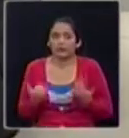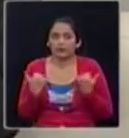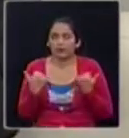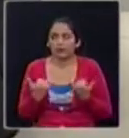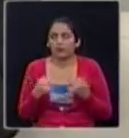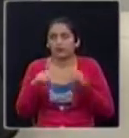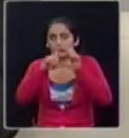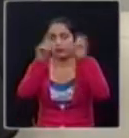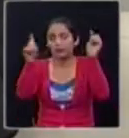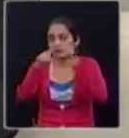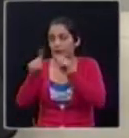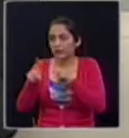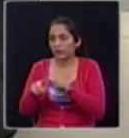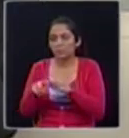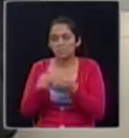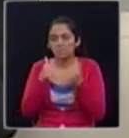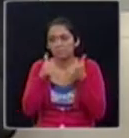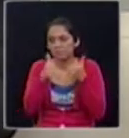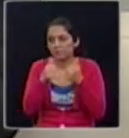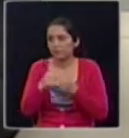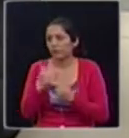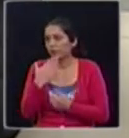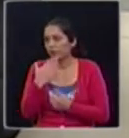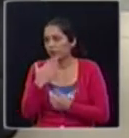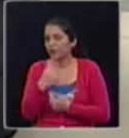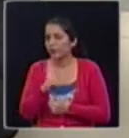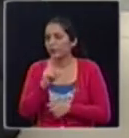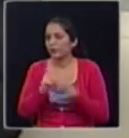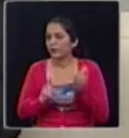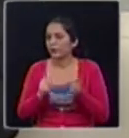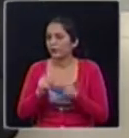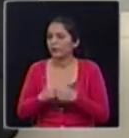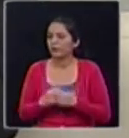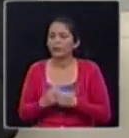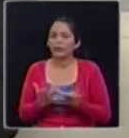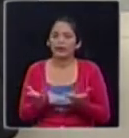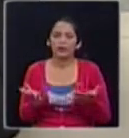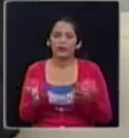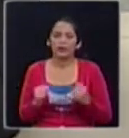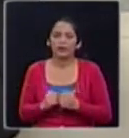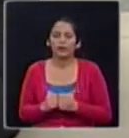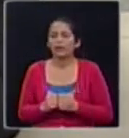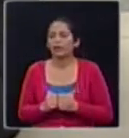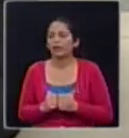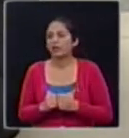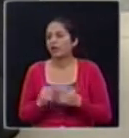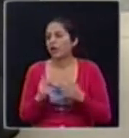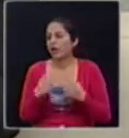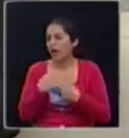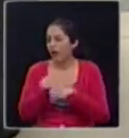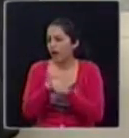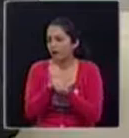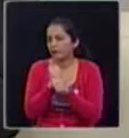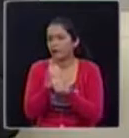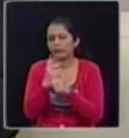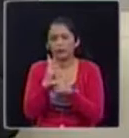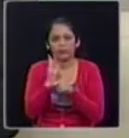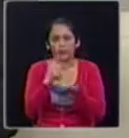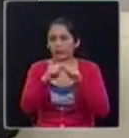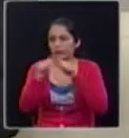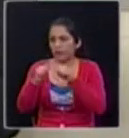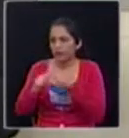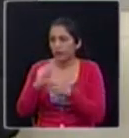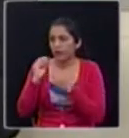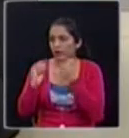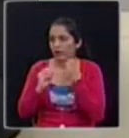a los sectores de productores, porque ya las materias primas ya desde hace un tiempo no graban salvaguardias. Los bienes de